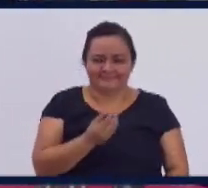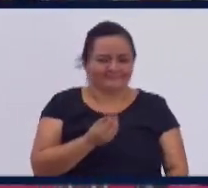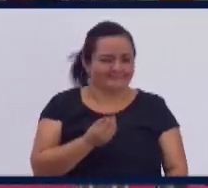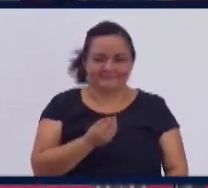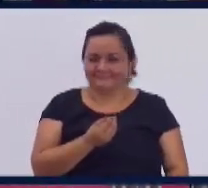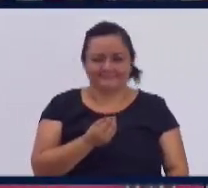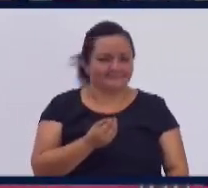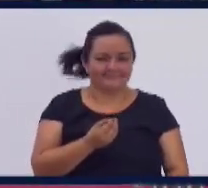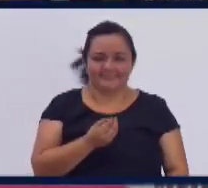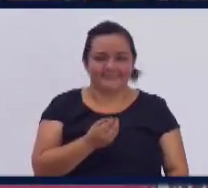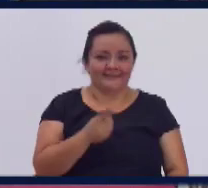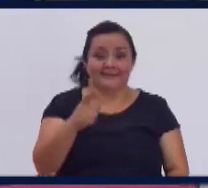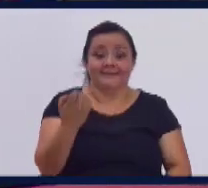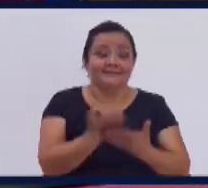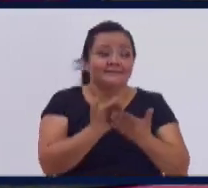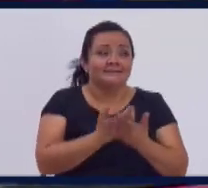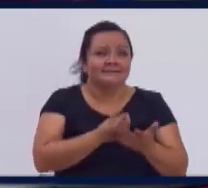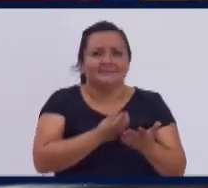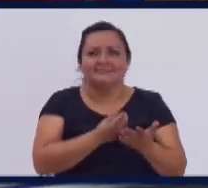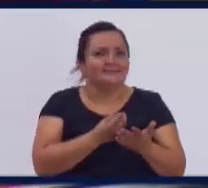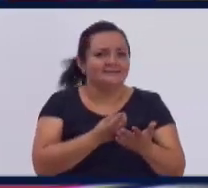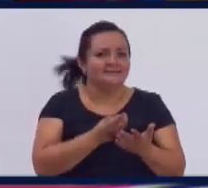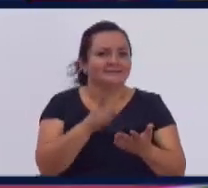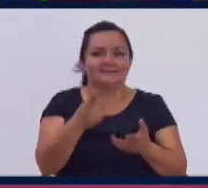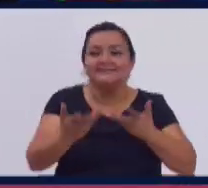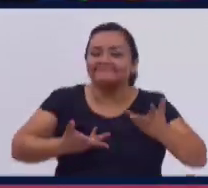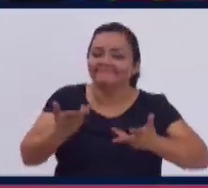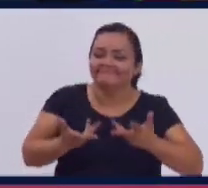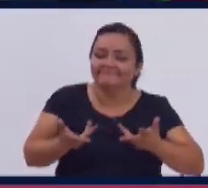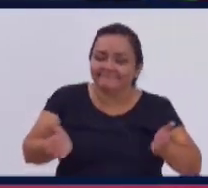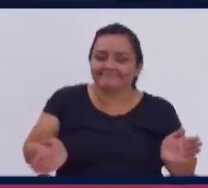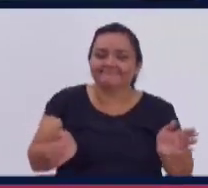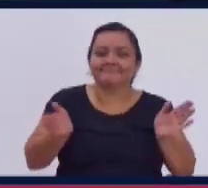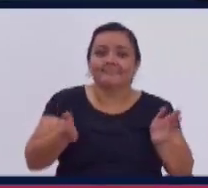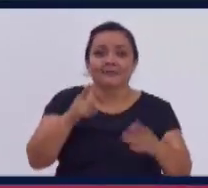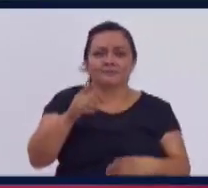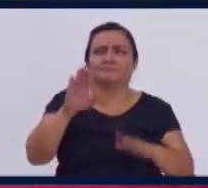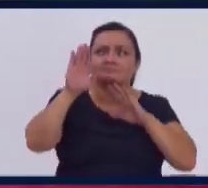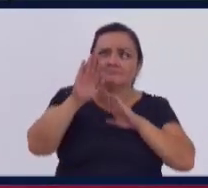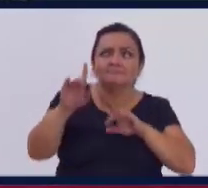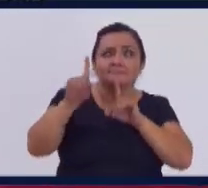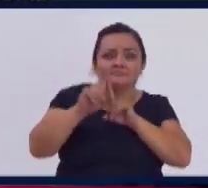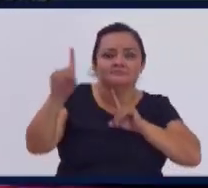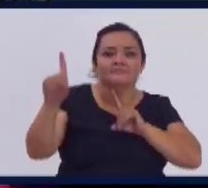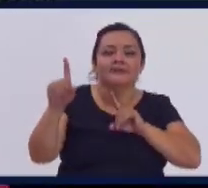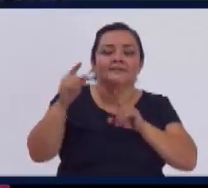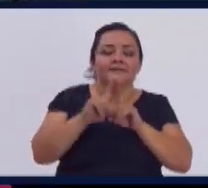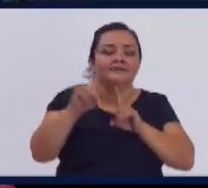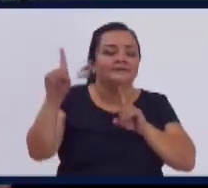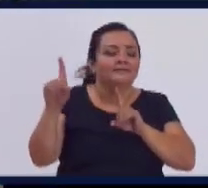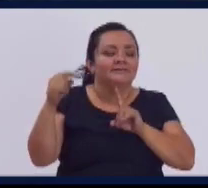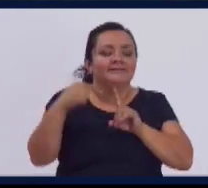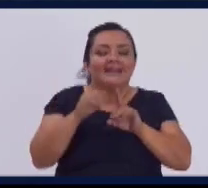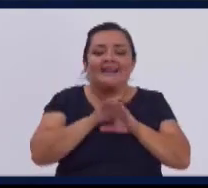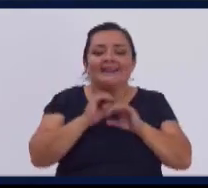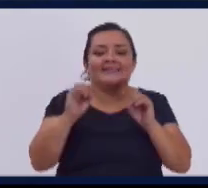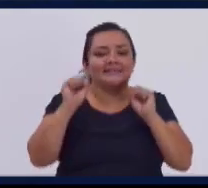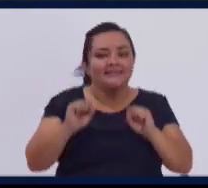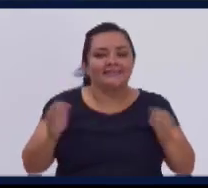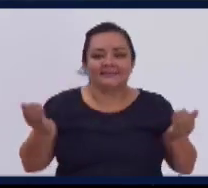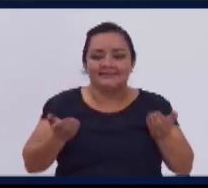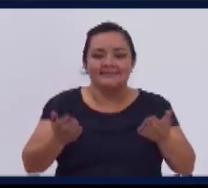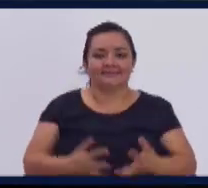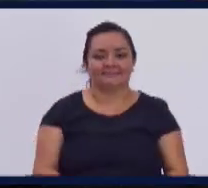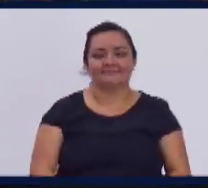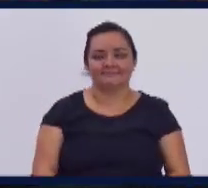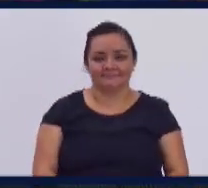de hablar, no tengas temor de evangelizar, no tengas temor de servir. Tienes que tener temor a separarte de Dios, porque separado de Él, nada